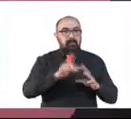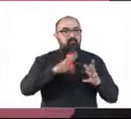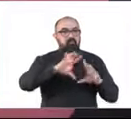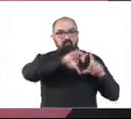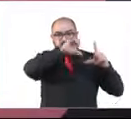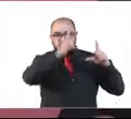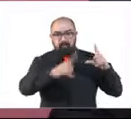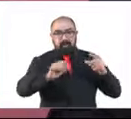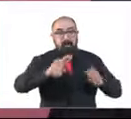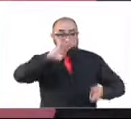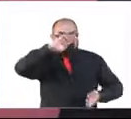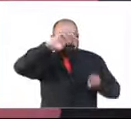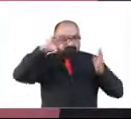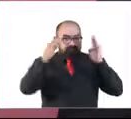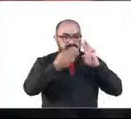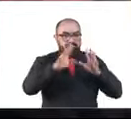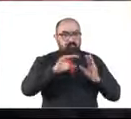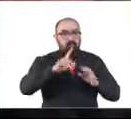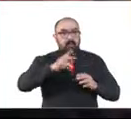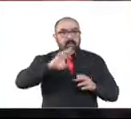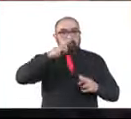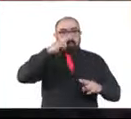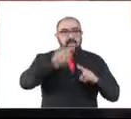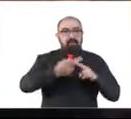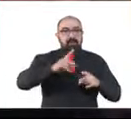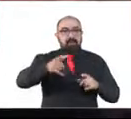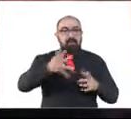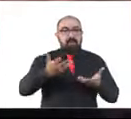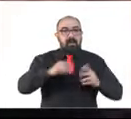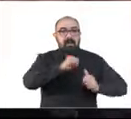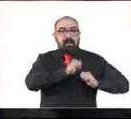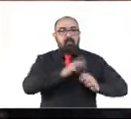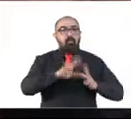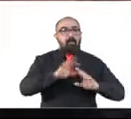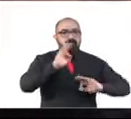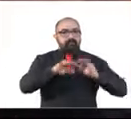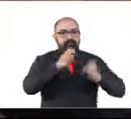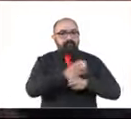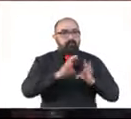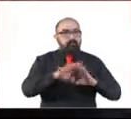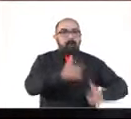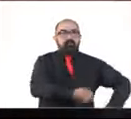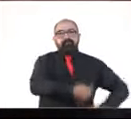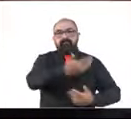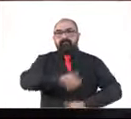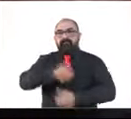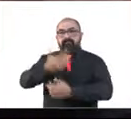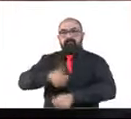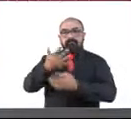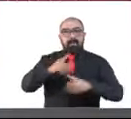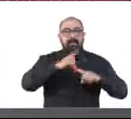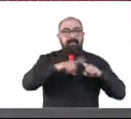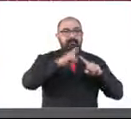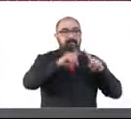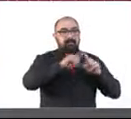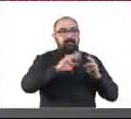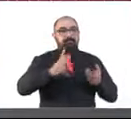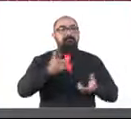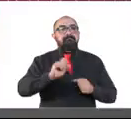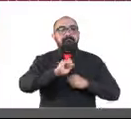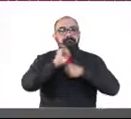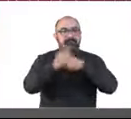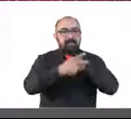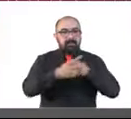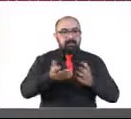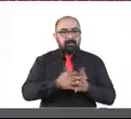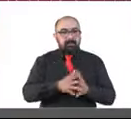nivel nuestra responsabilidad con el mundo, con nosotros mismos y con el mundo. También, por ejemplo, por decir solo algunos datos,